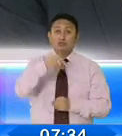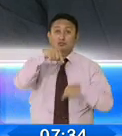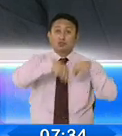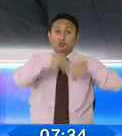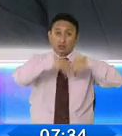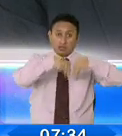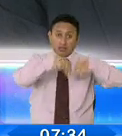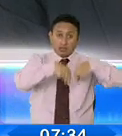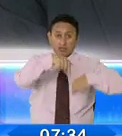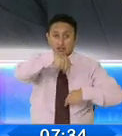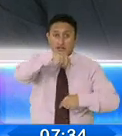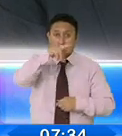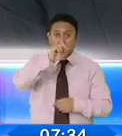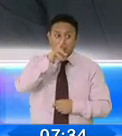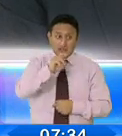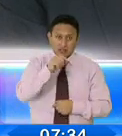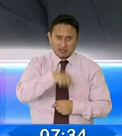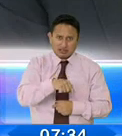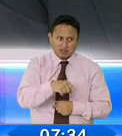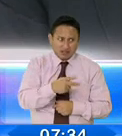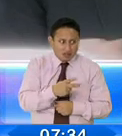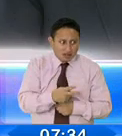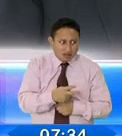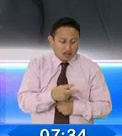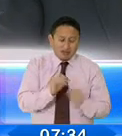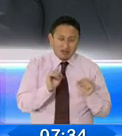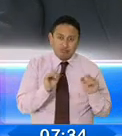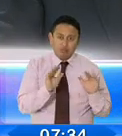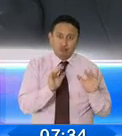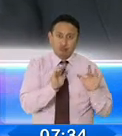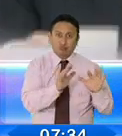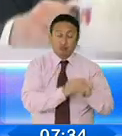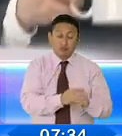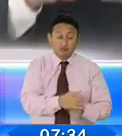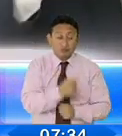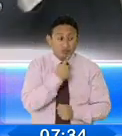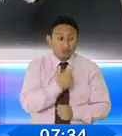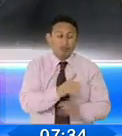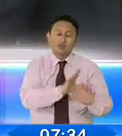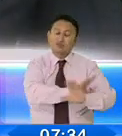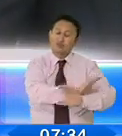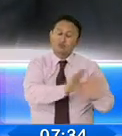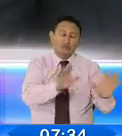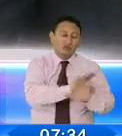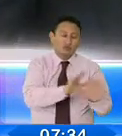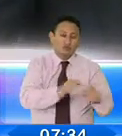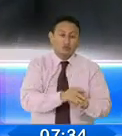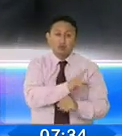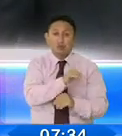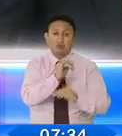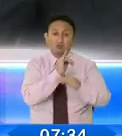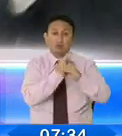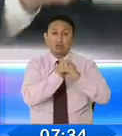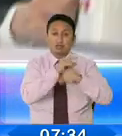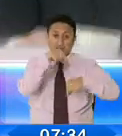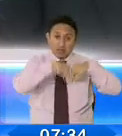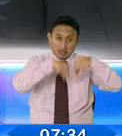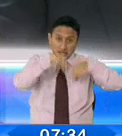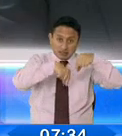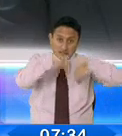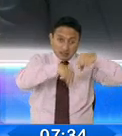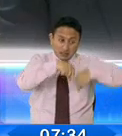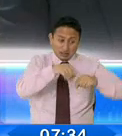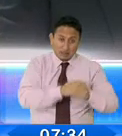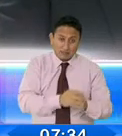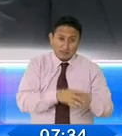En el Quinche, y eso es lo que nosotros Increíble. Manifestamos y decimos, que en el Quinche se está utilizando